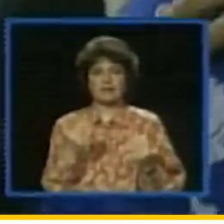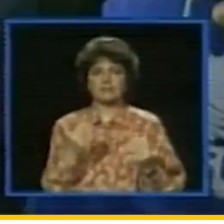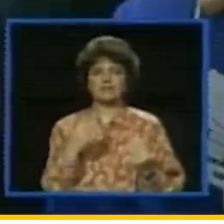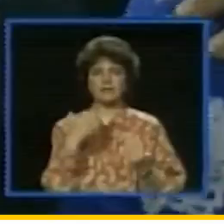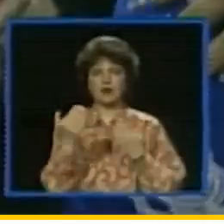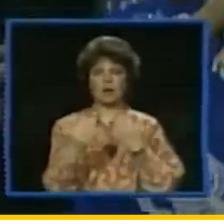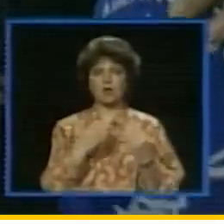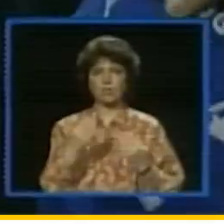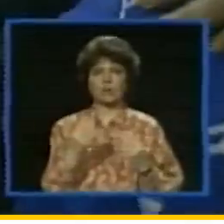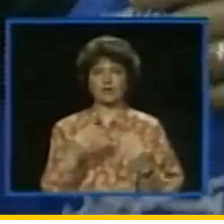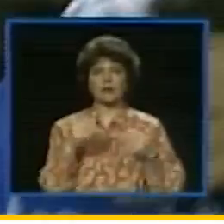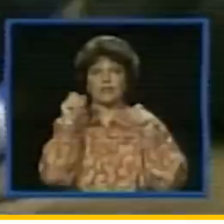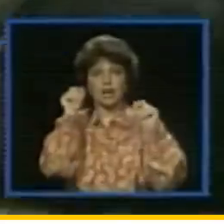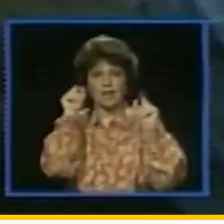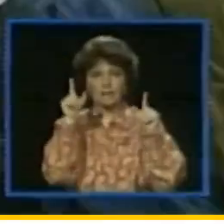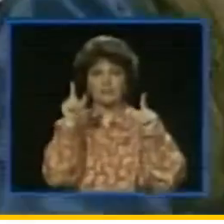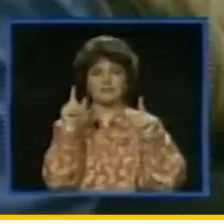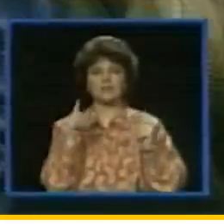comunicar y de entender,